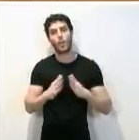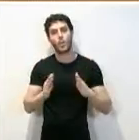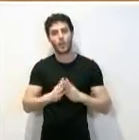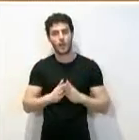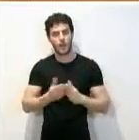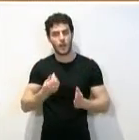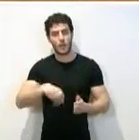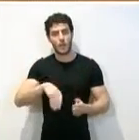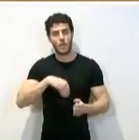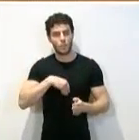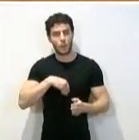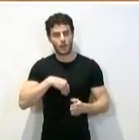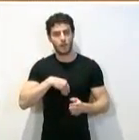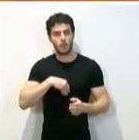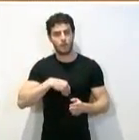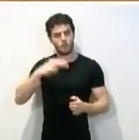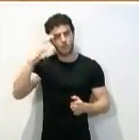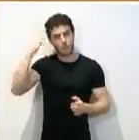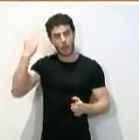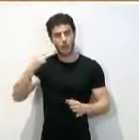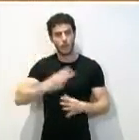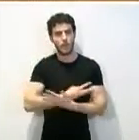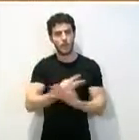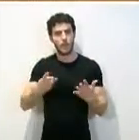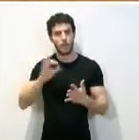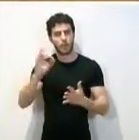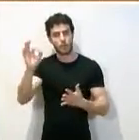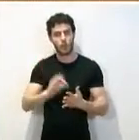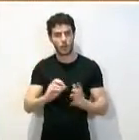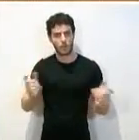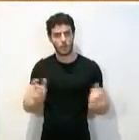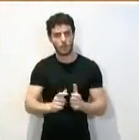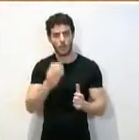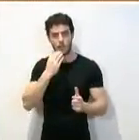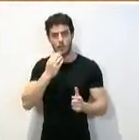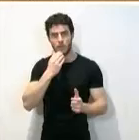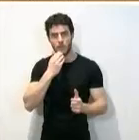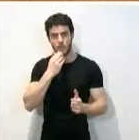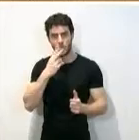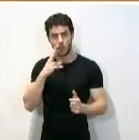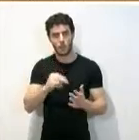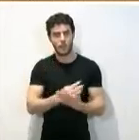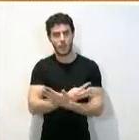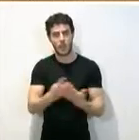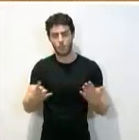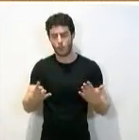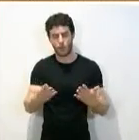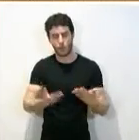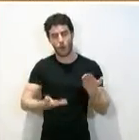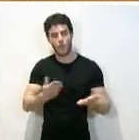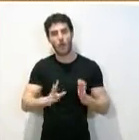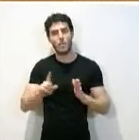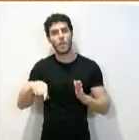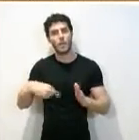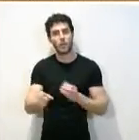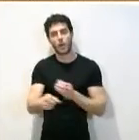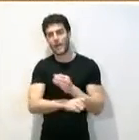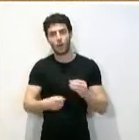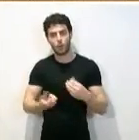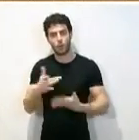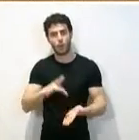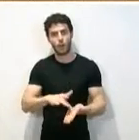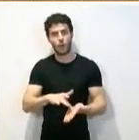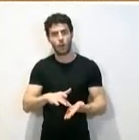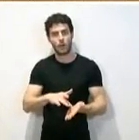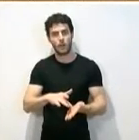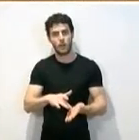muertes autoinfligidas descendieron un 18% con respecto a las documentadas en el 19, pero en agosto, una vez acabado el